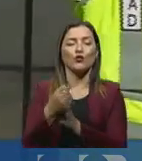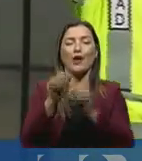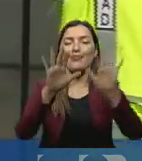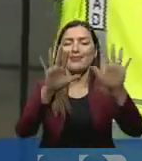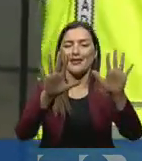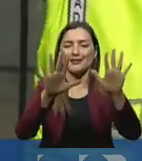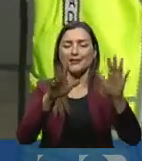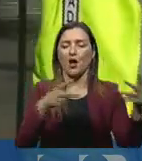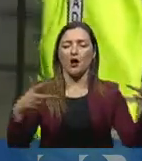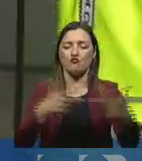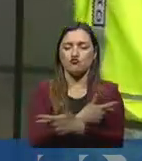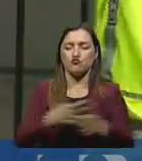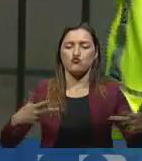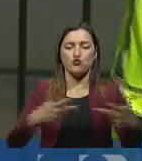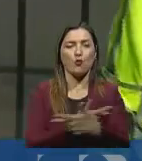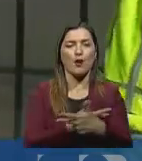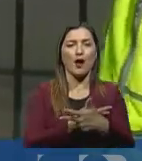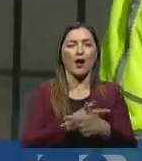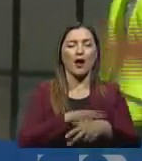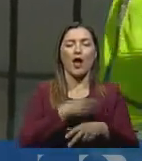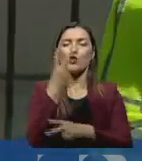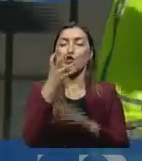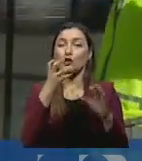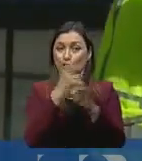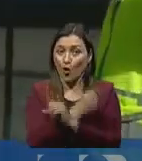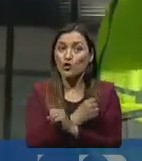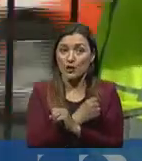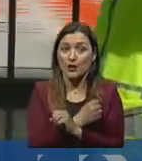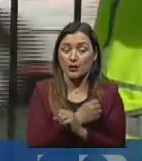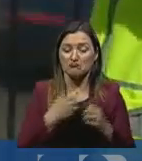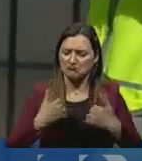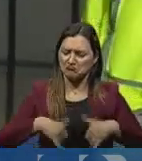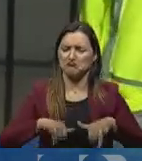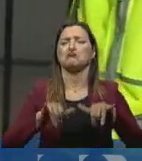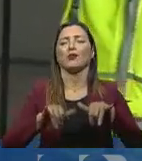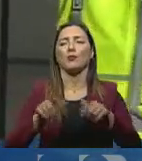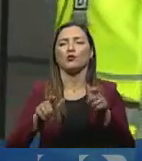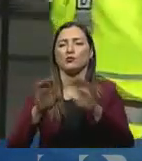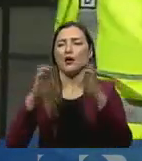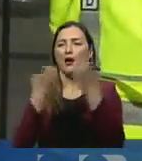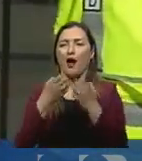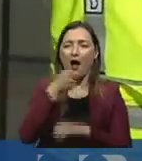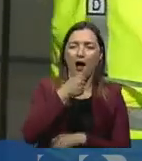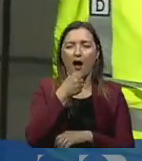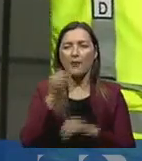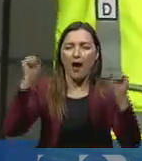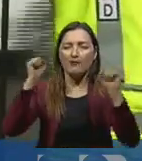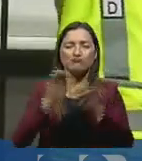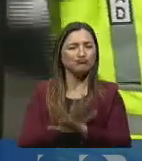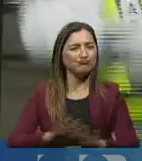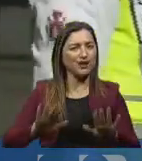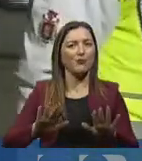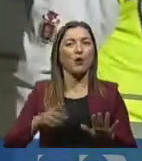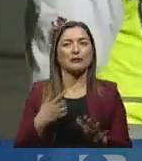ecovía circularán más o menos desde la medianoche para todas aquellas personas que salgan de este concierto con esto es